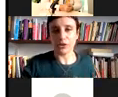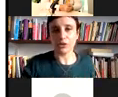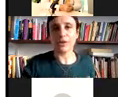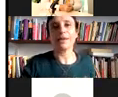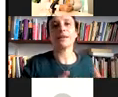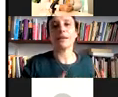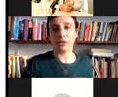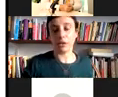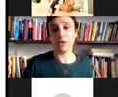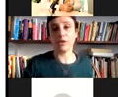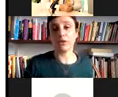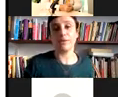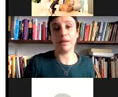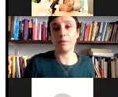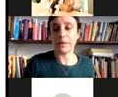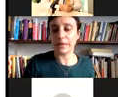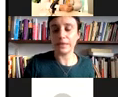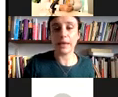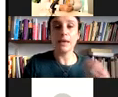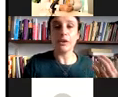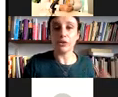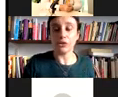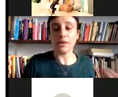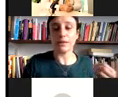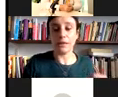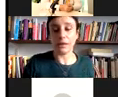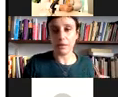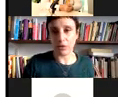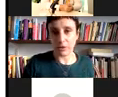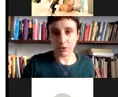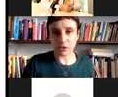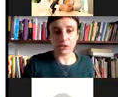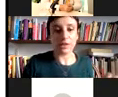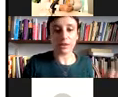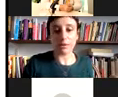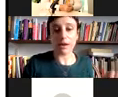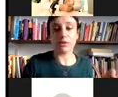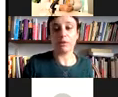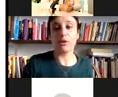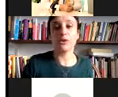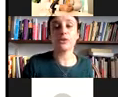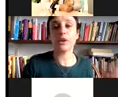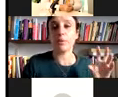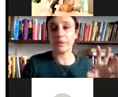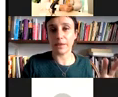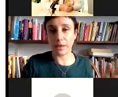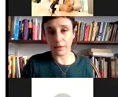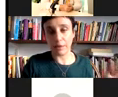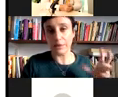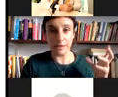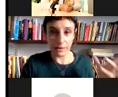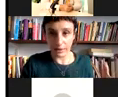lo cierto es que los tres modelos están en vigencia. Nosotras elegimos desde el proyecto DESEAR trabajar con el modelo social, pensar